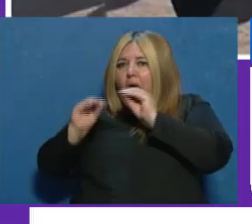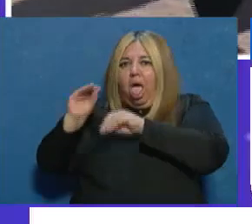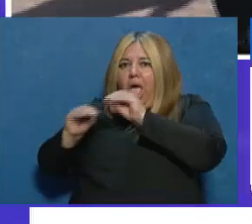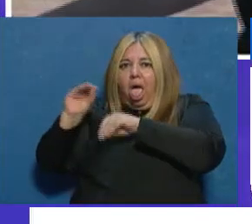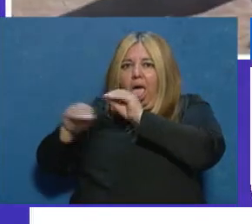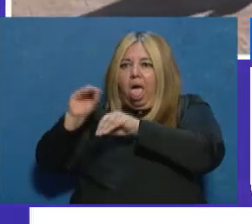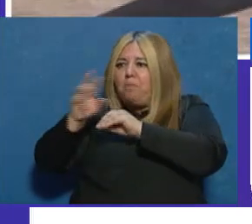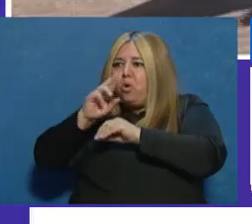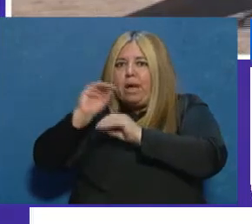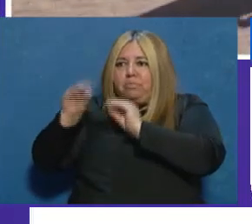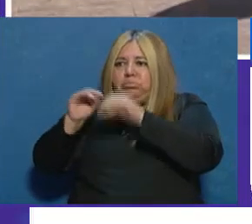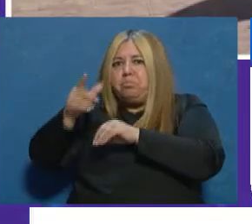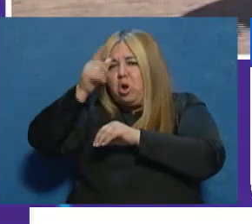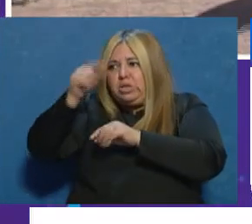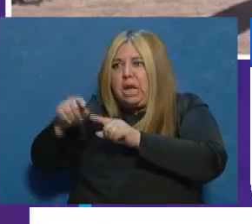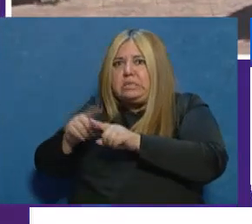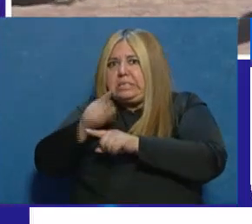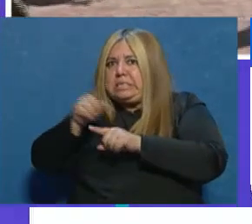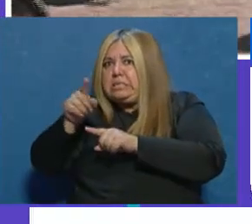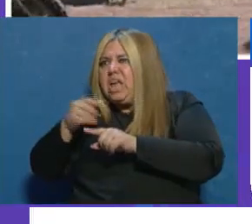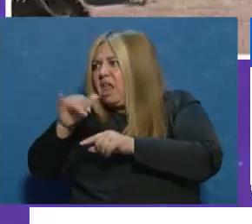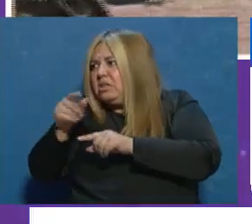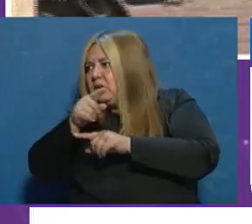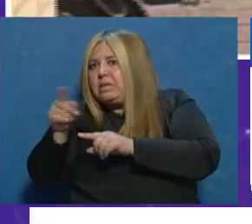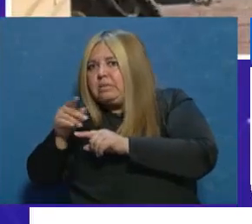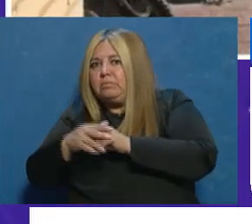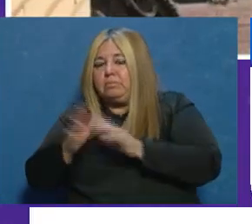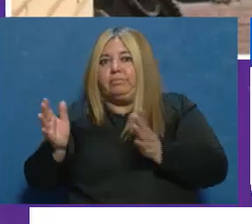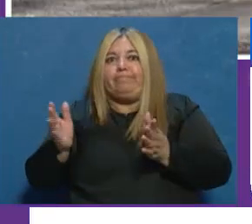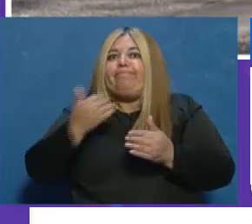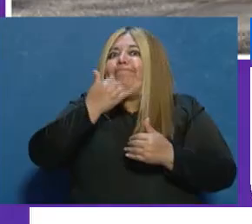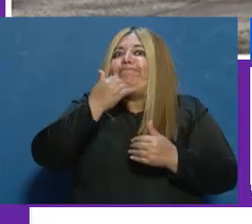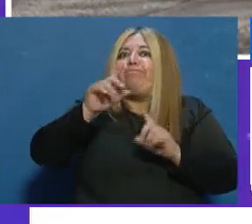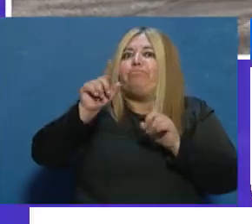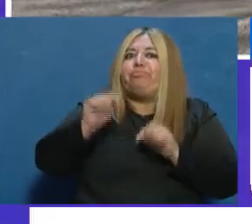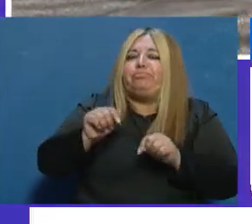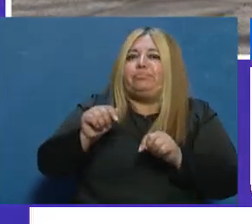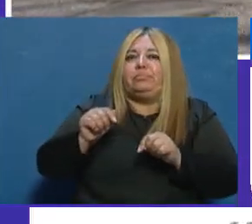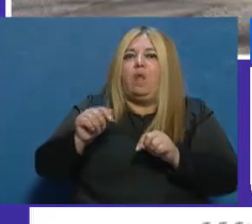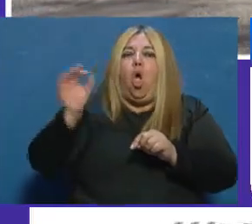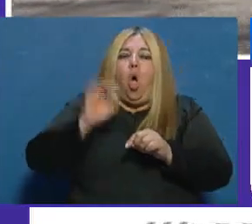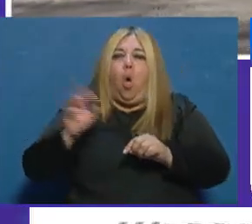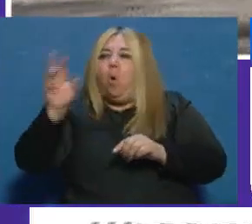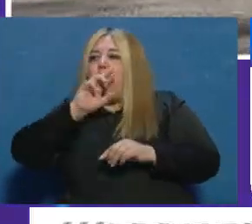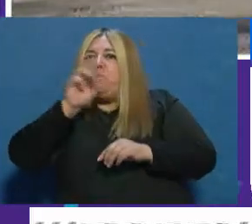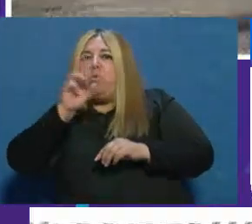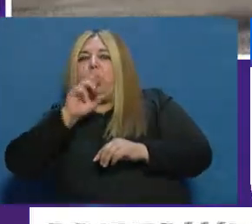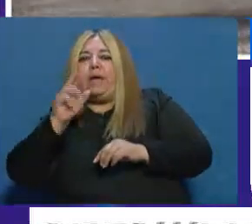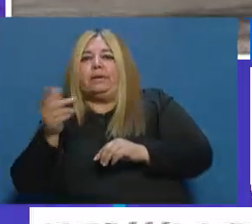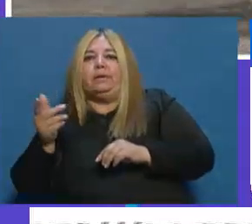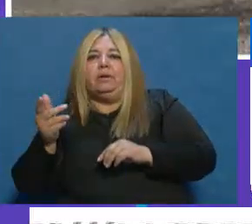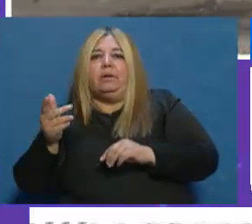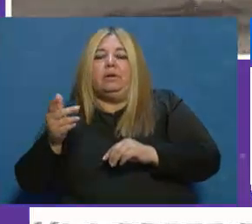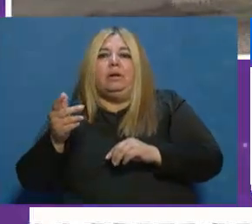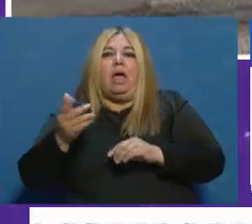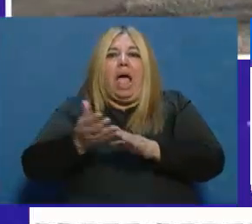hubo intervención policial en ese viciamiento o si evidentemente la víctima había estado en contacto previamente con